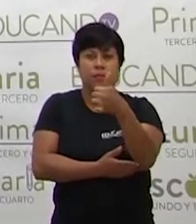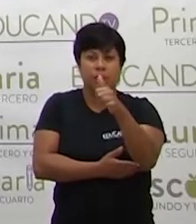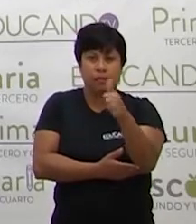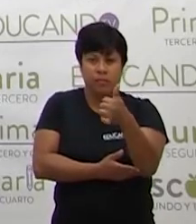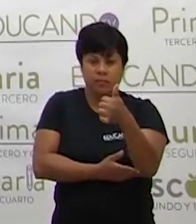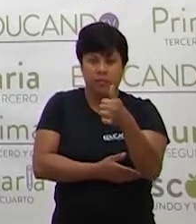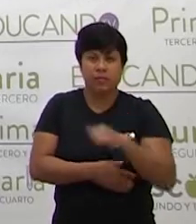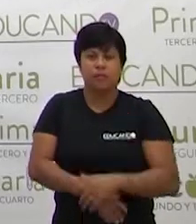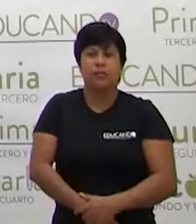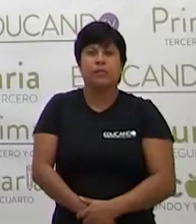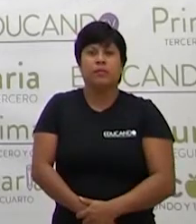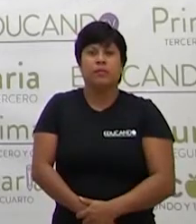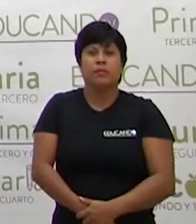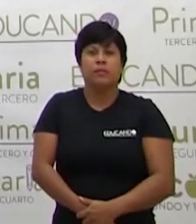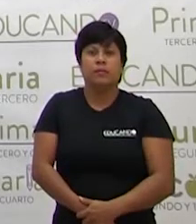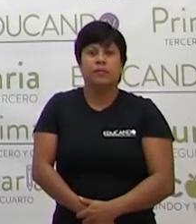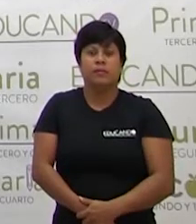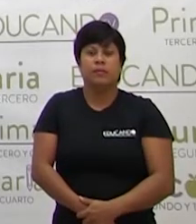15,211.